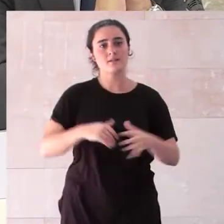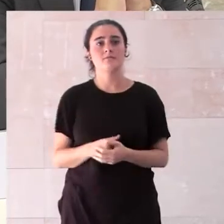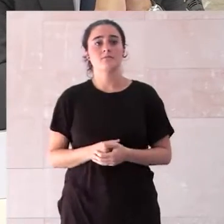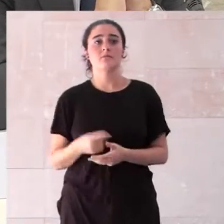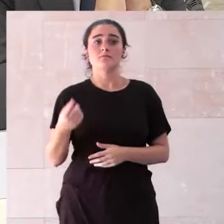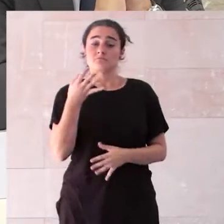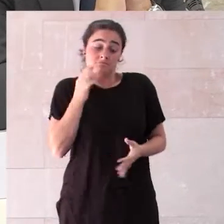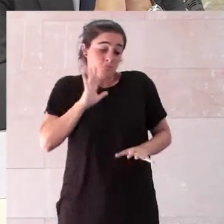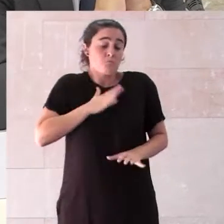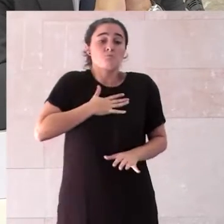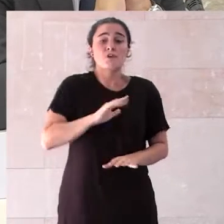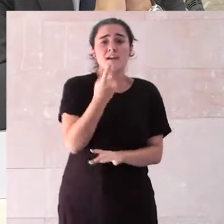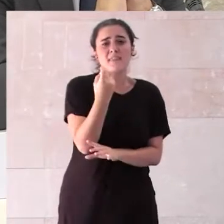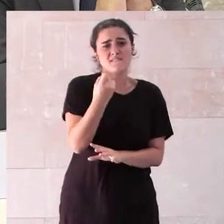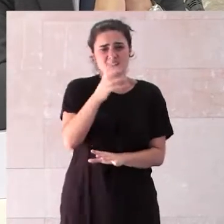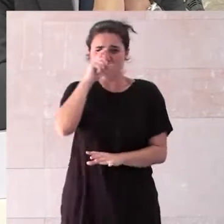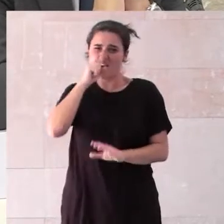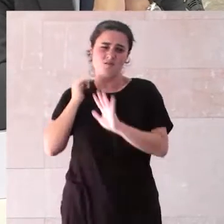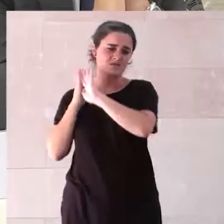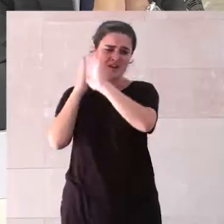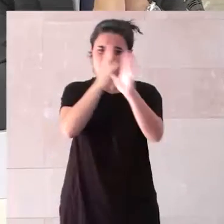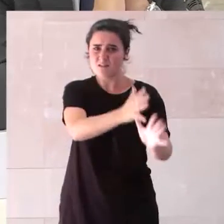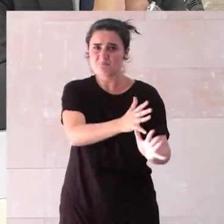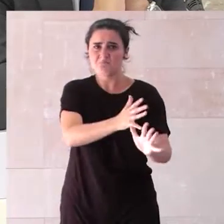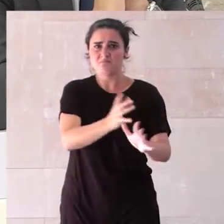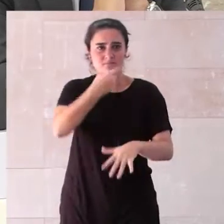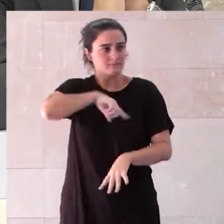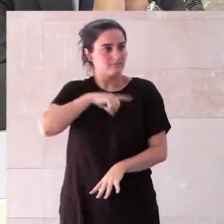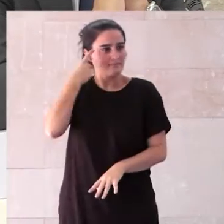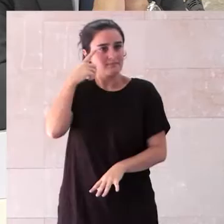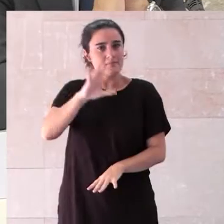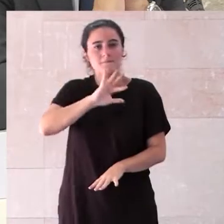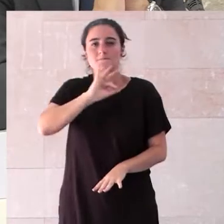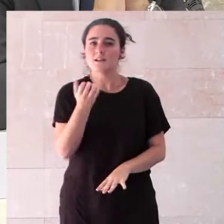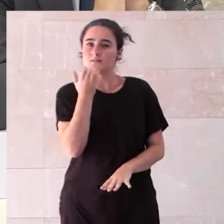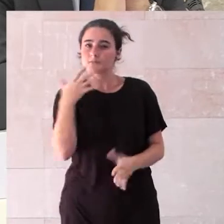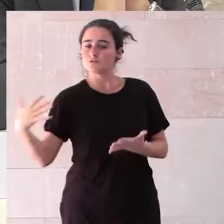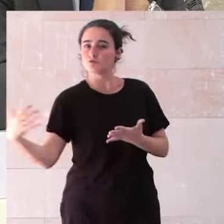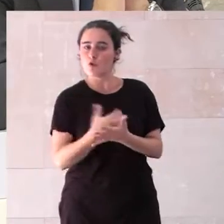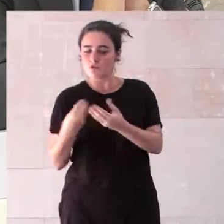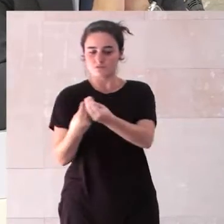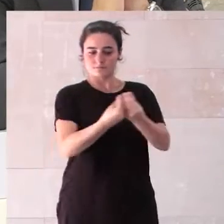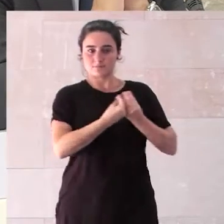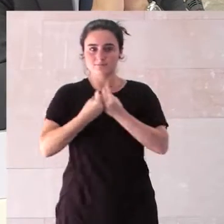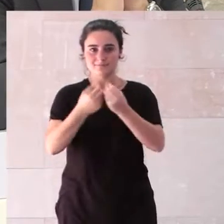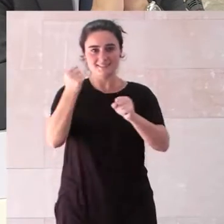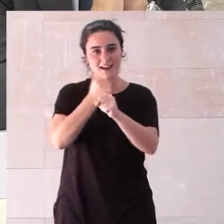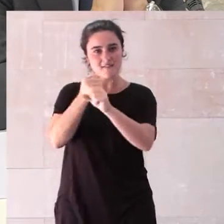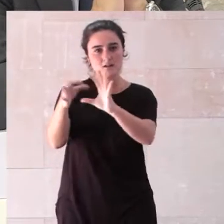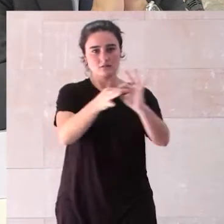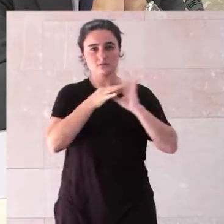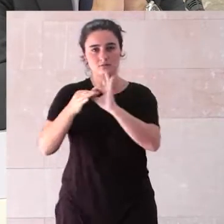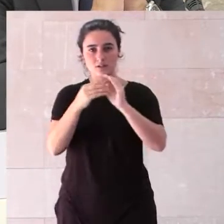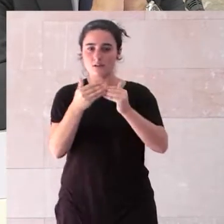Seguramente necesitemos décadas para conseguirlo, pero tenemos el convencimiento de que, si trabajamos conjuntamente, un futuro